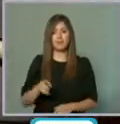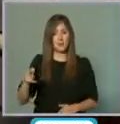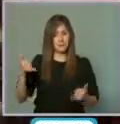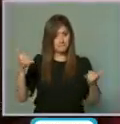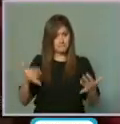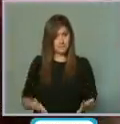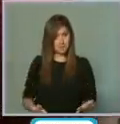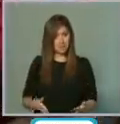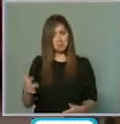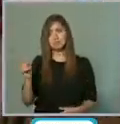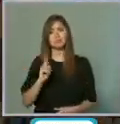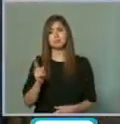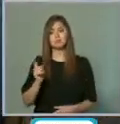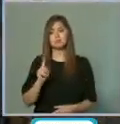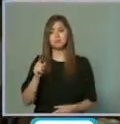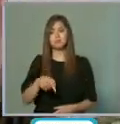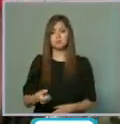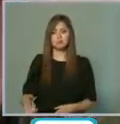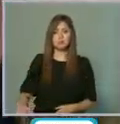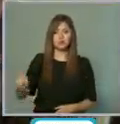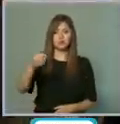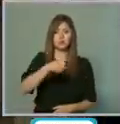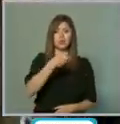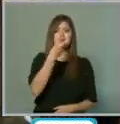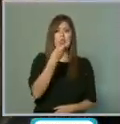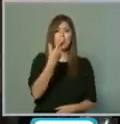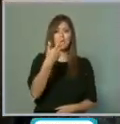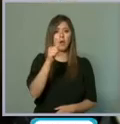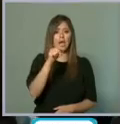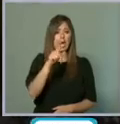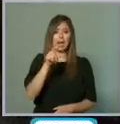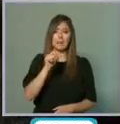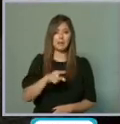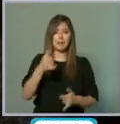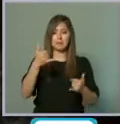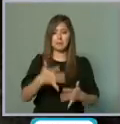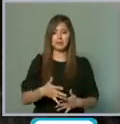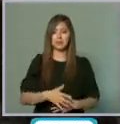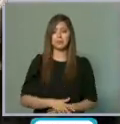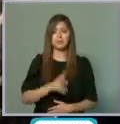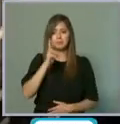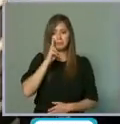pesa? No, lo que serían 3 huacales, pero mire.